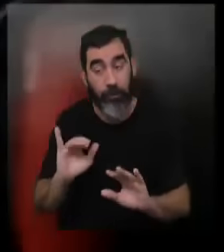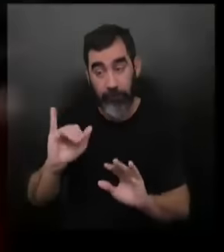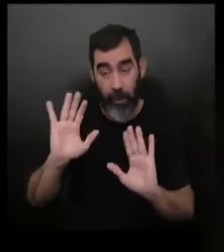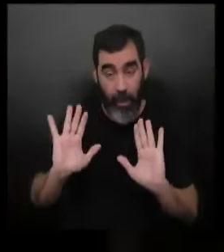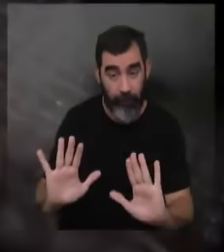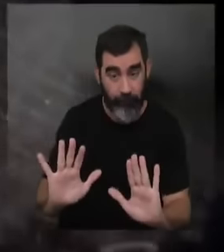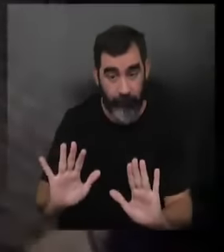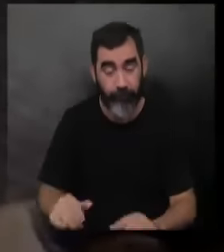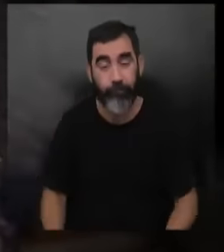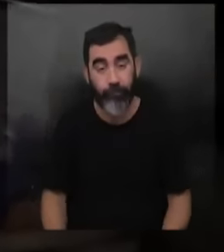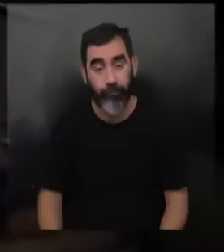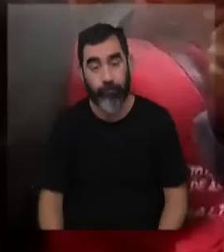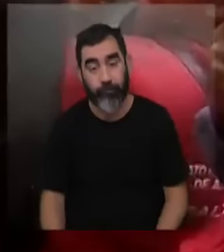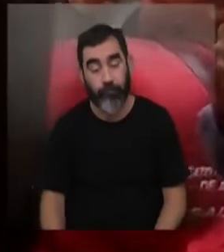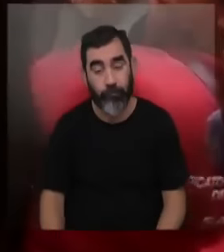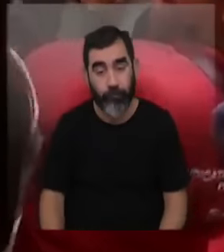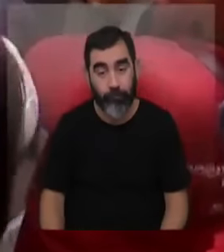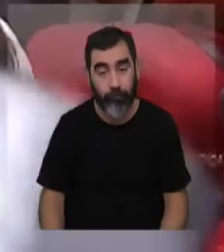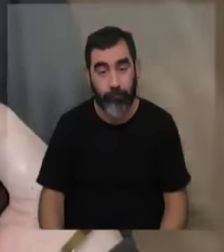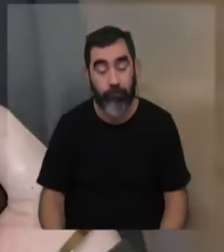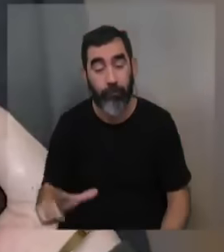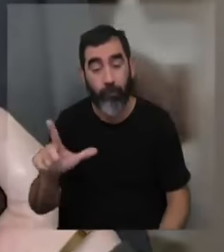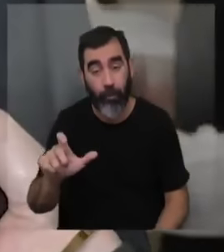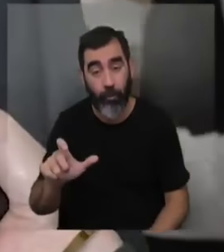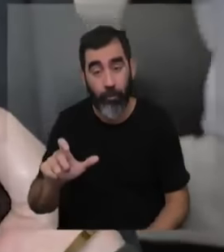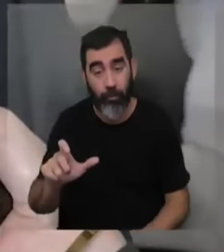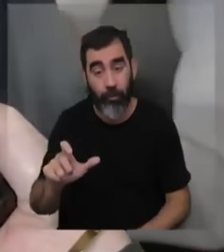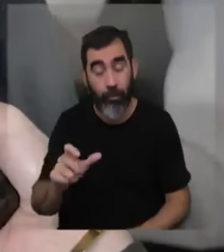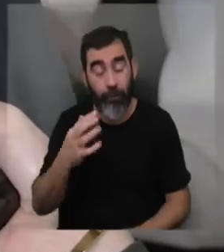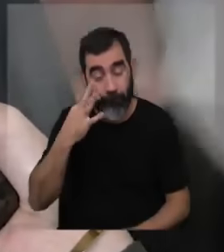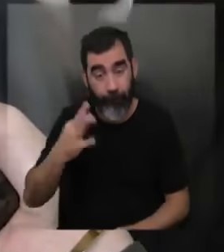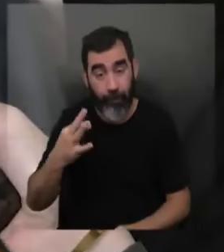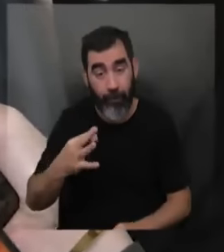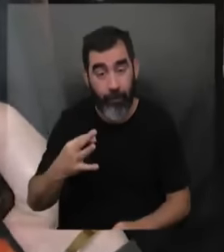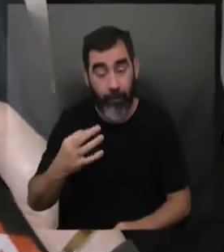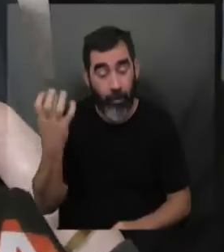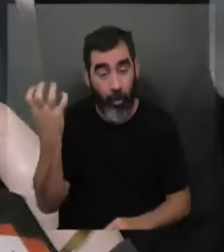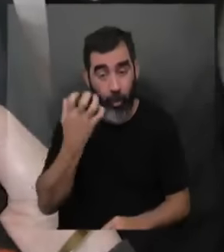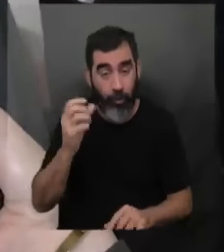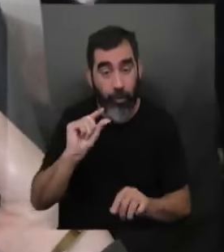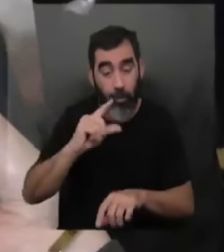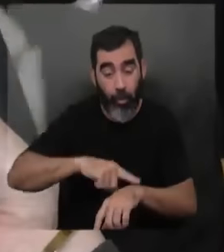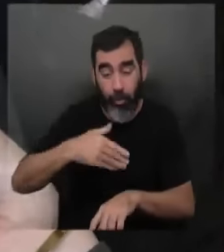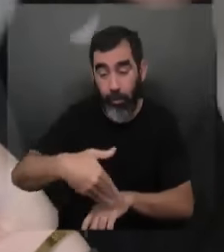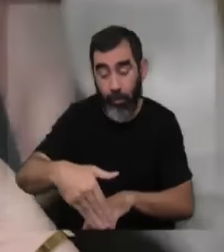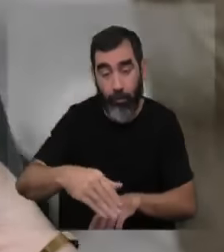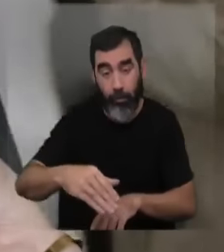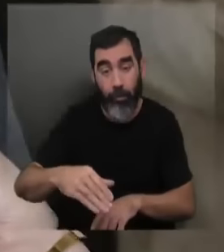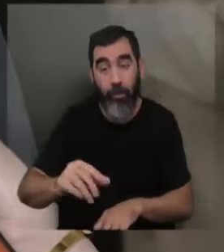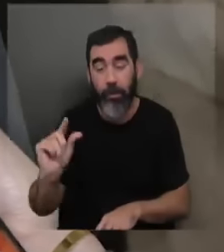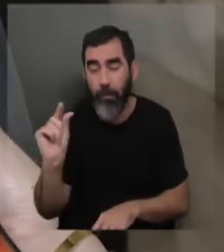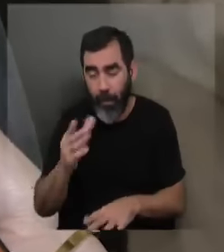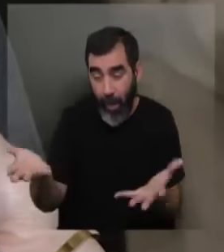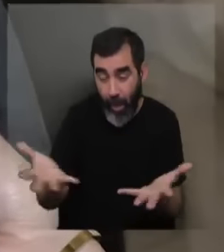ocurriera naturalmente sería tremendo desde primer ese ángulo a mediano plazo y a cortísimo